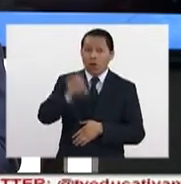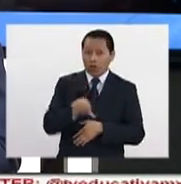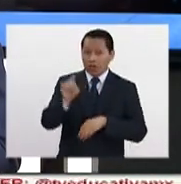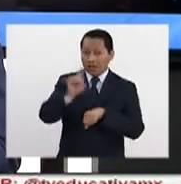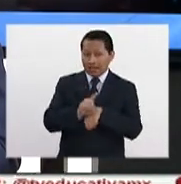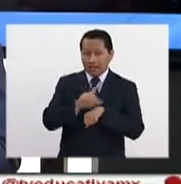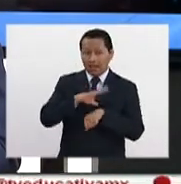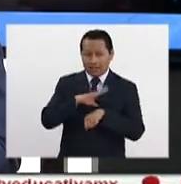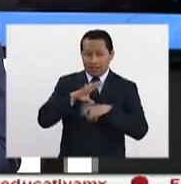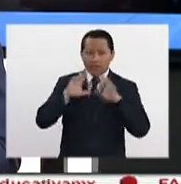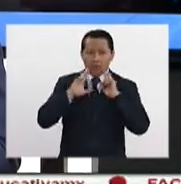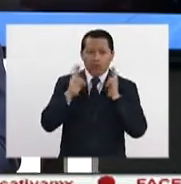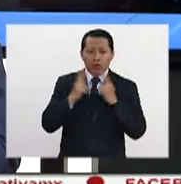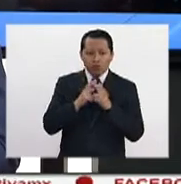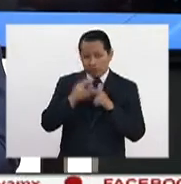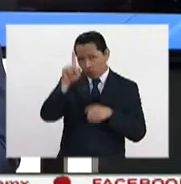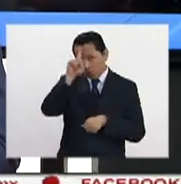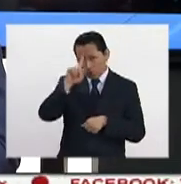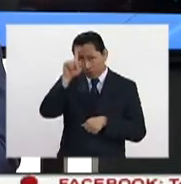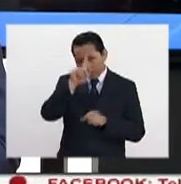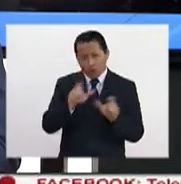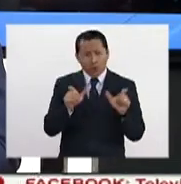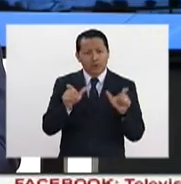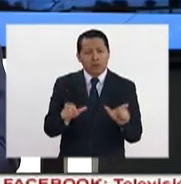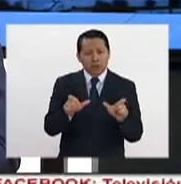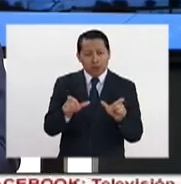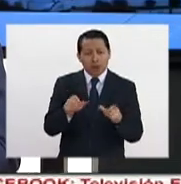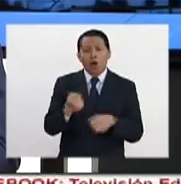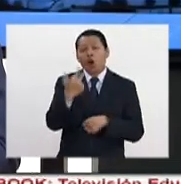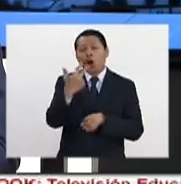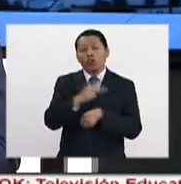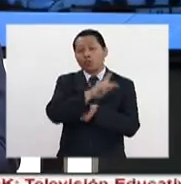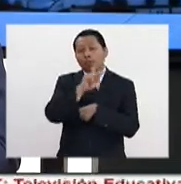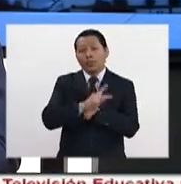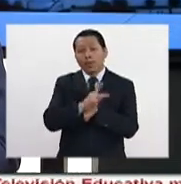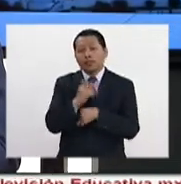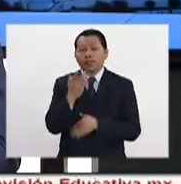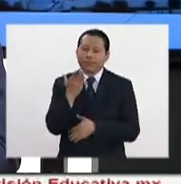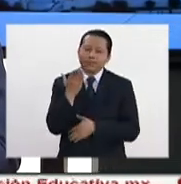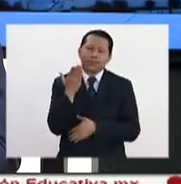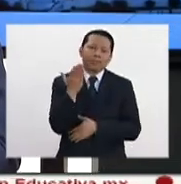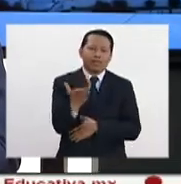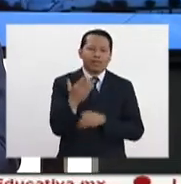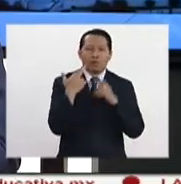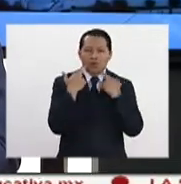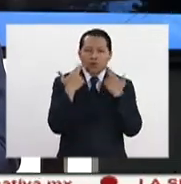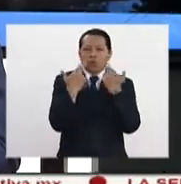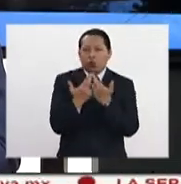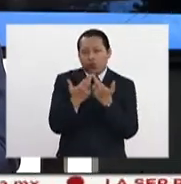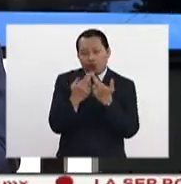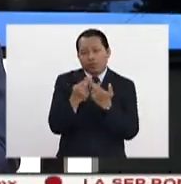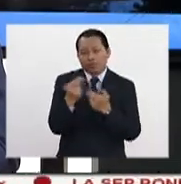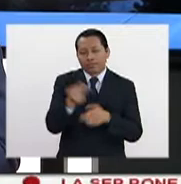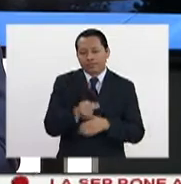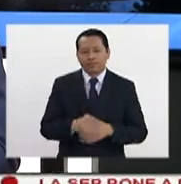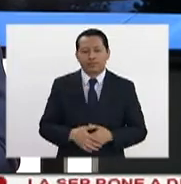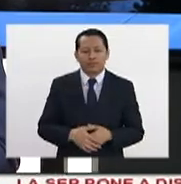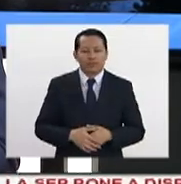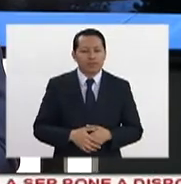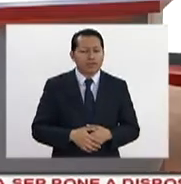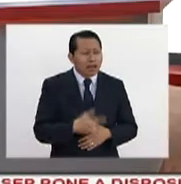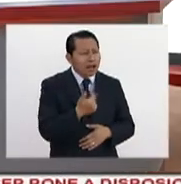tiene prevista una reunión en el Consejo de Seguridad. Ocho países solicitaron también esa reunión.